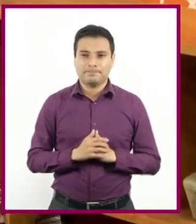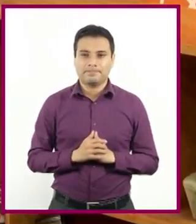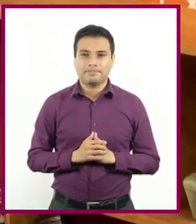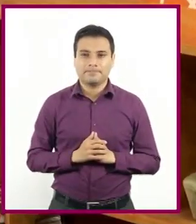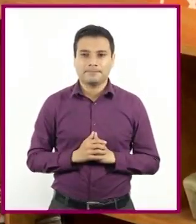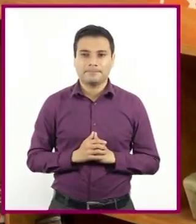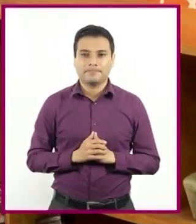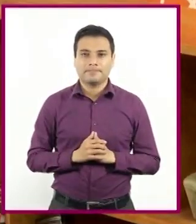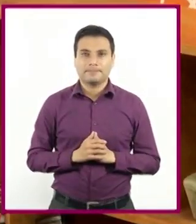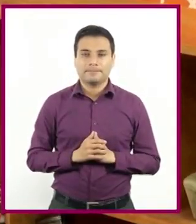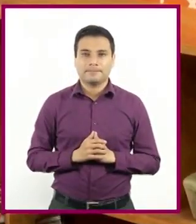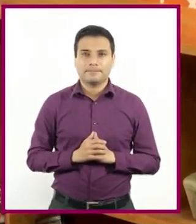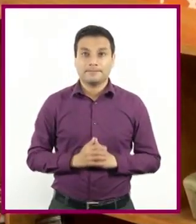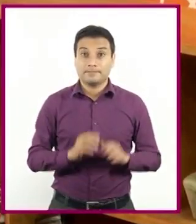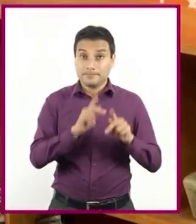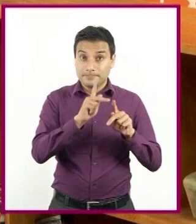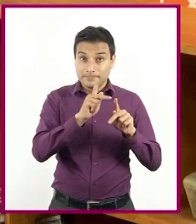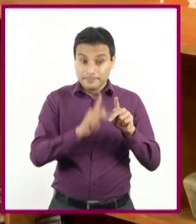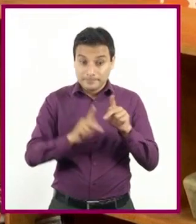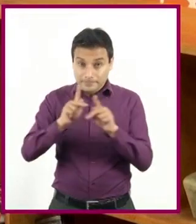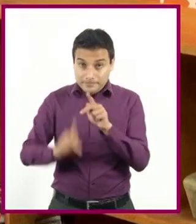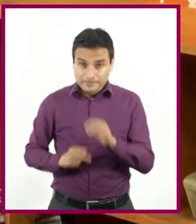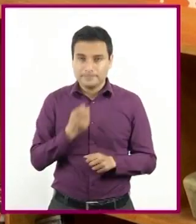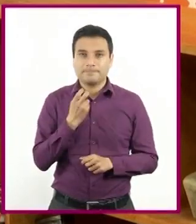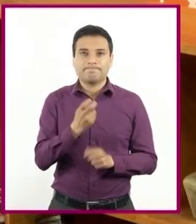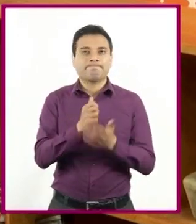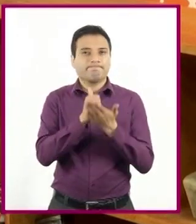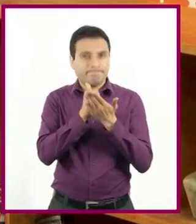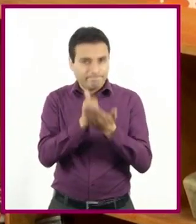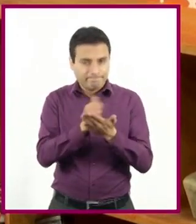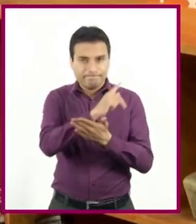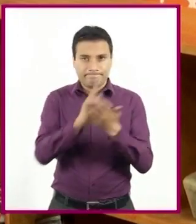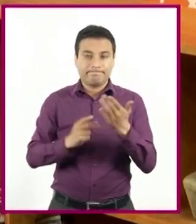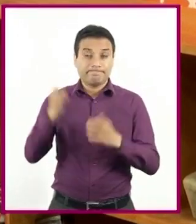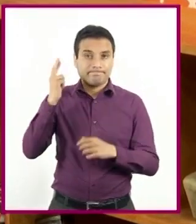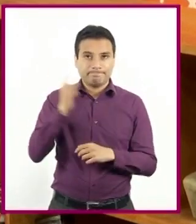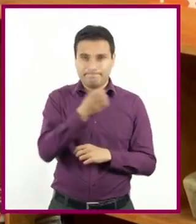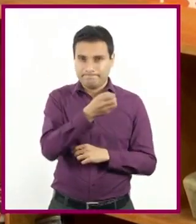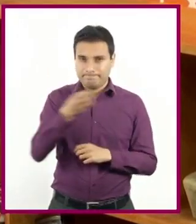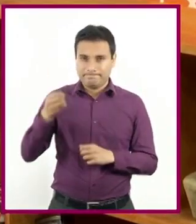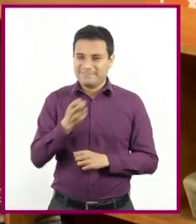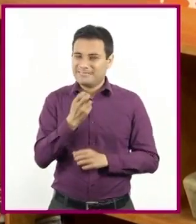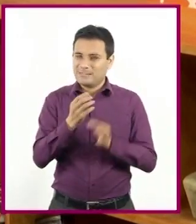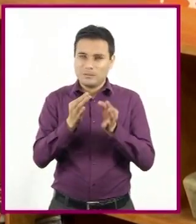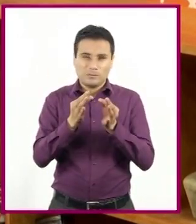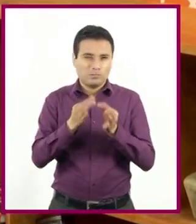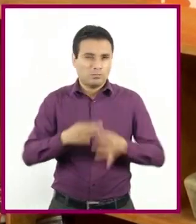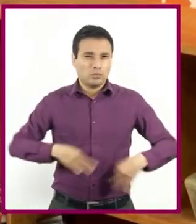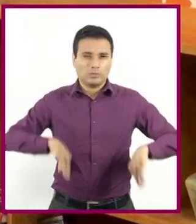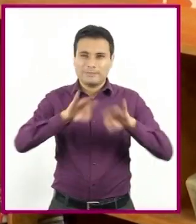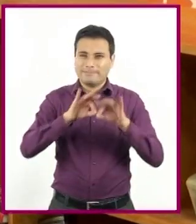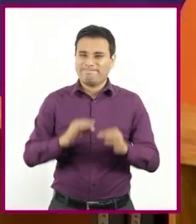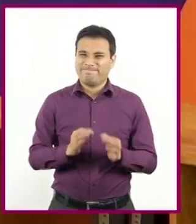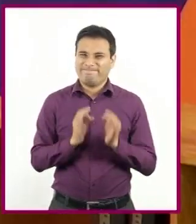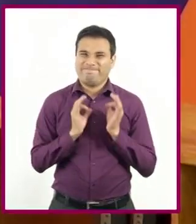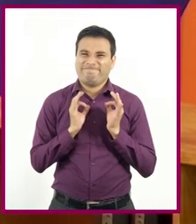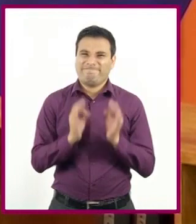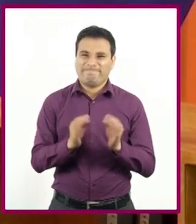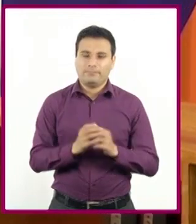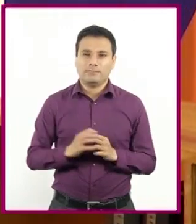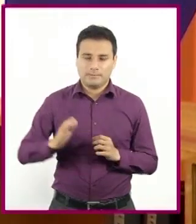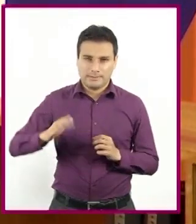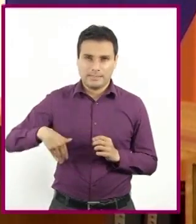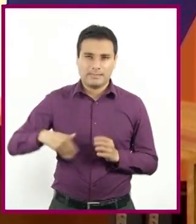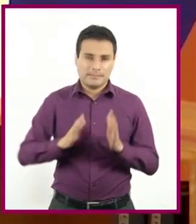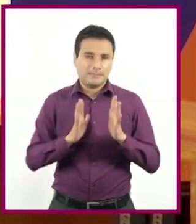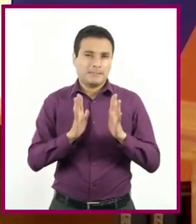Las secciones conforman la estructura del programa. Este es otro de los aspectos que hemos estado señalando